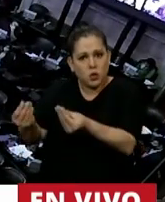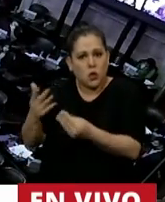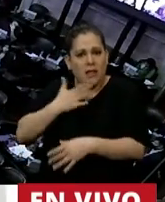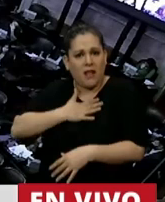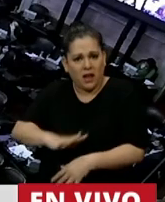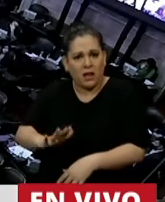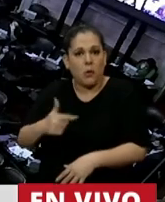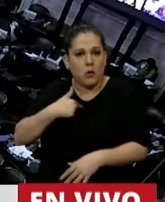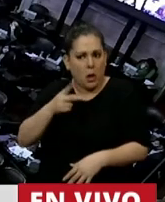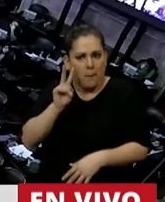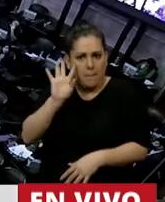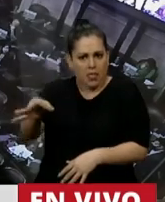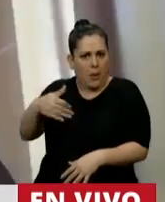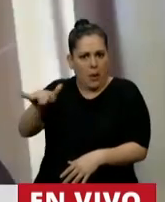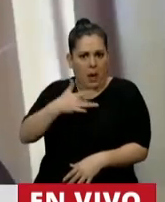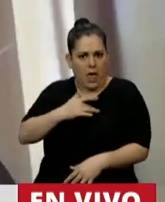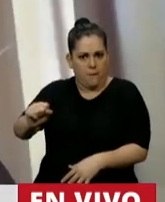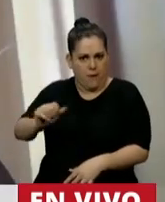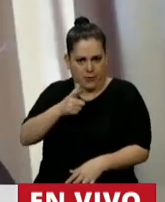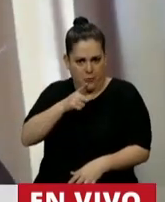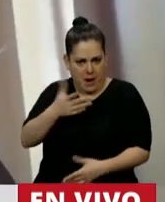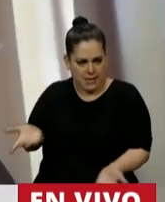se va a ir con un infarto esta tarde